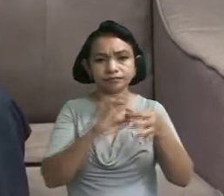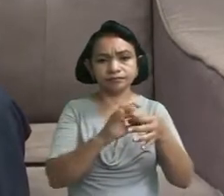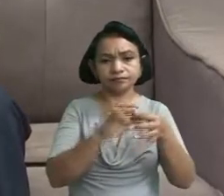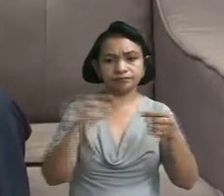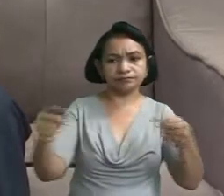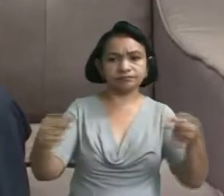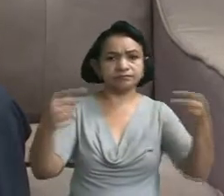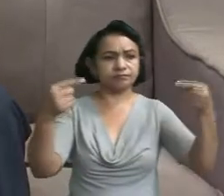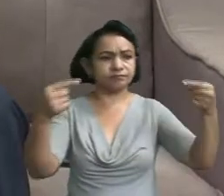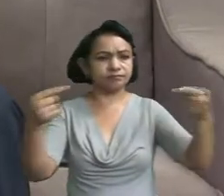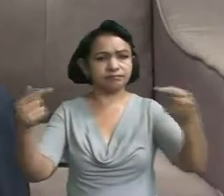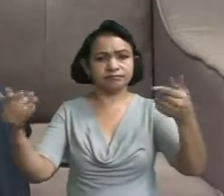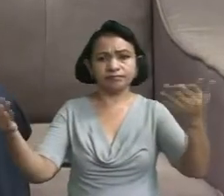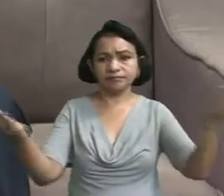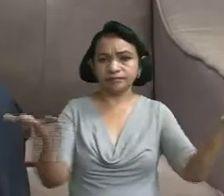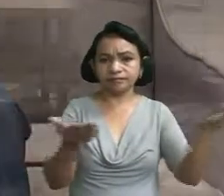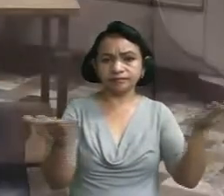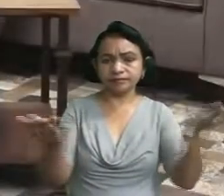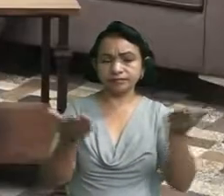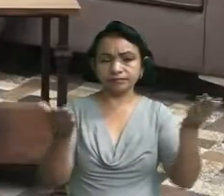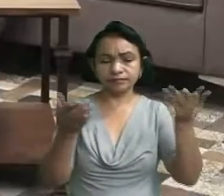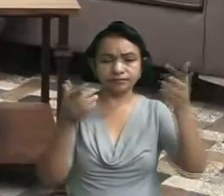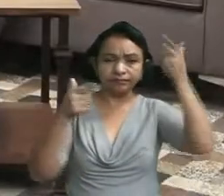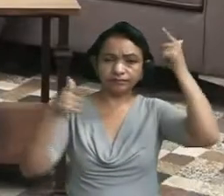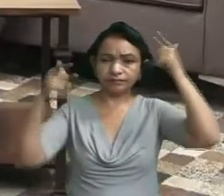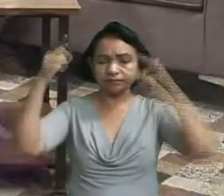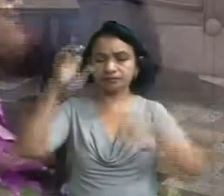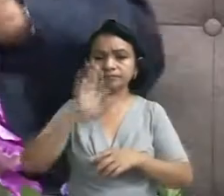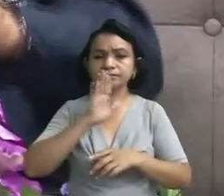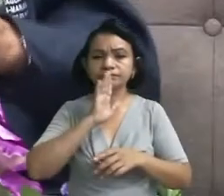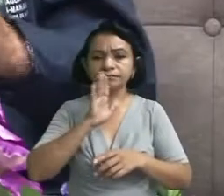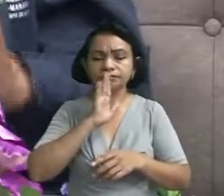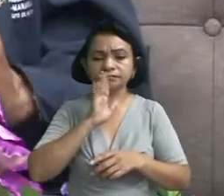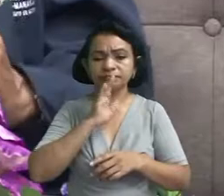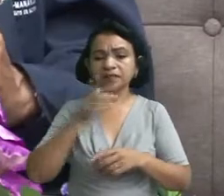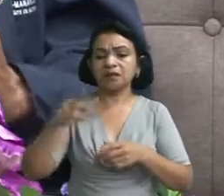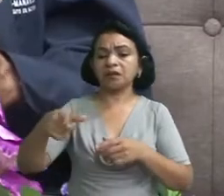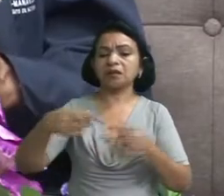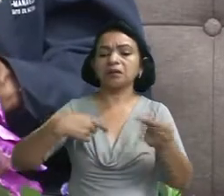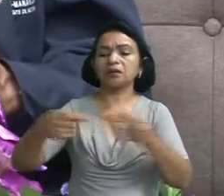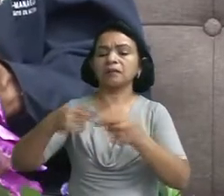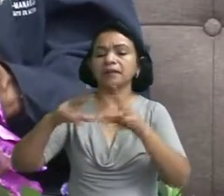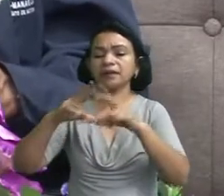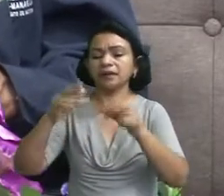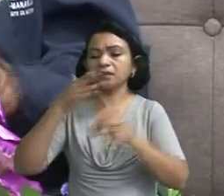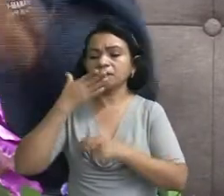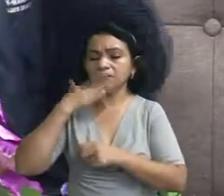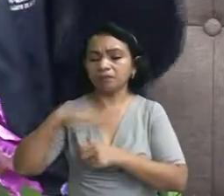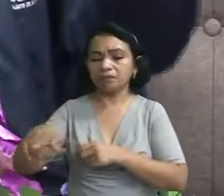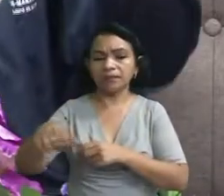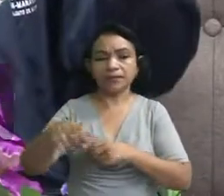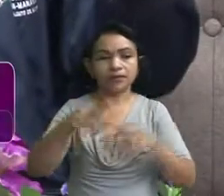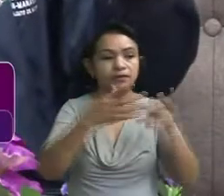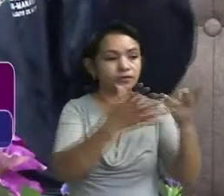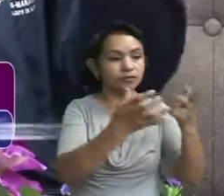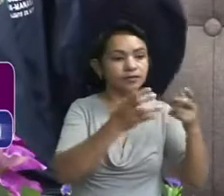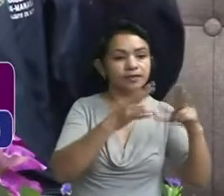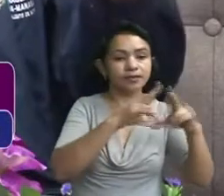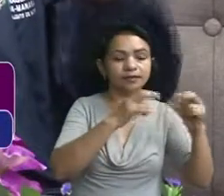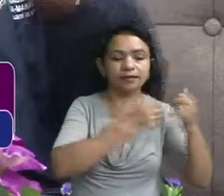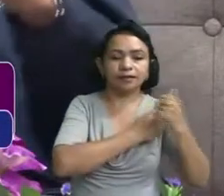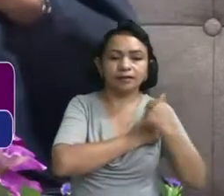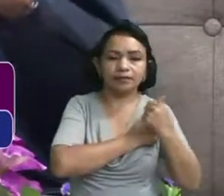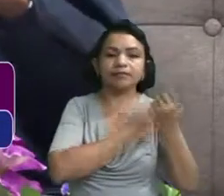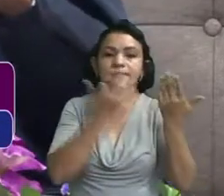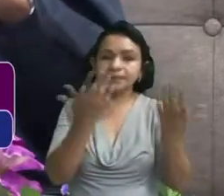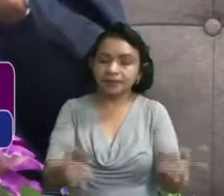de la... precisamente están, como Sandino los habló claramente, están los peleles, los vendepatria, los que no quieren al país y los que queremos al país, los